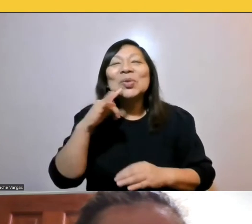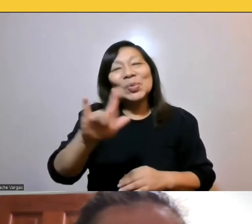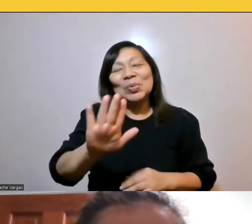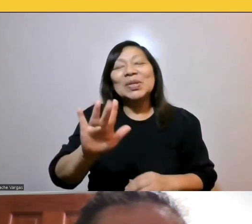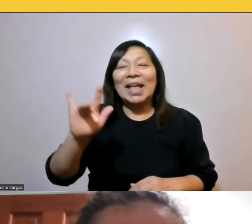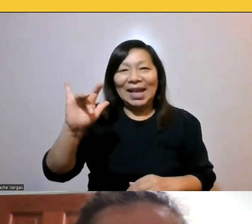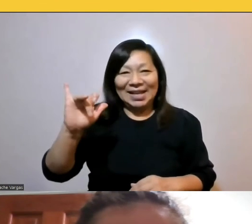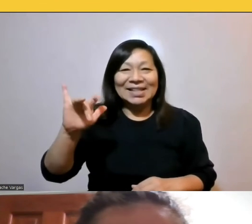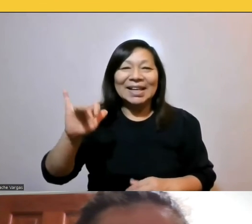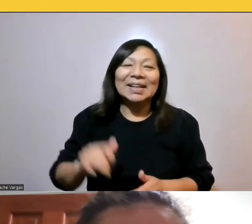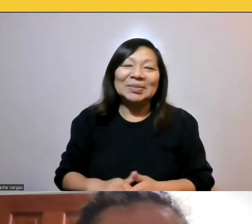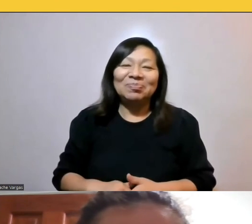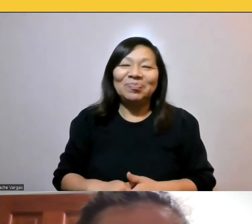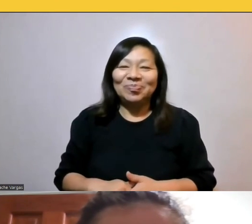Claudia,